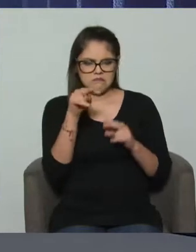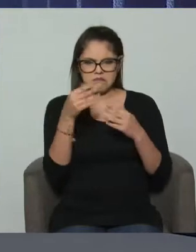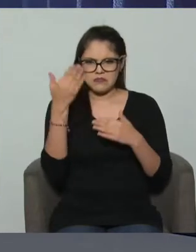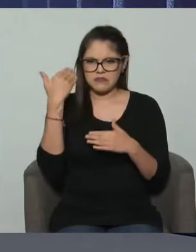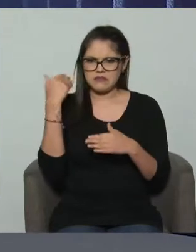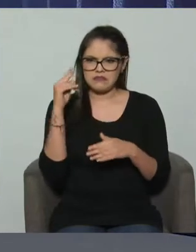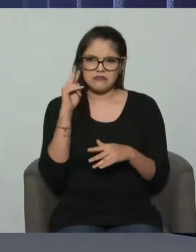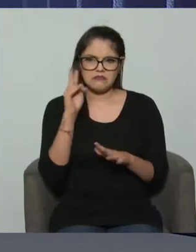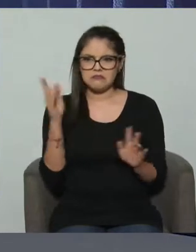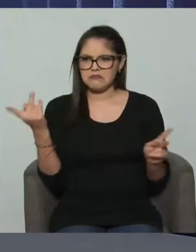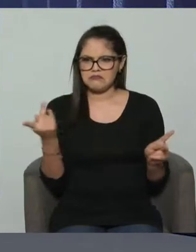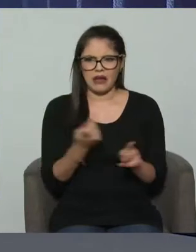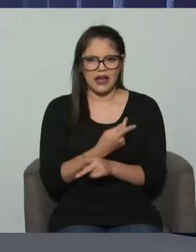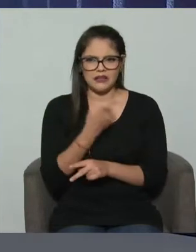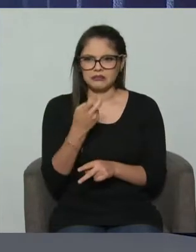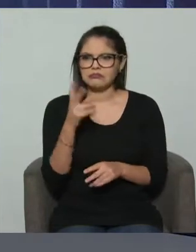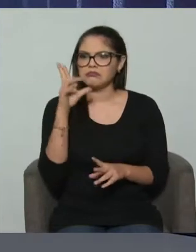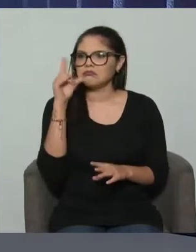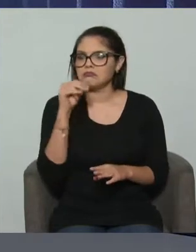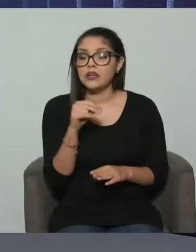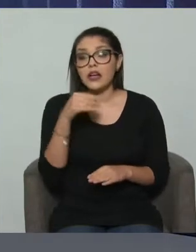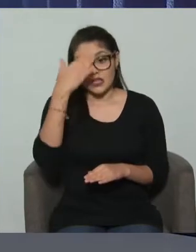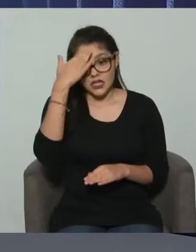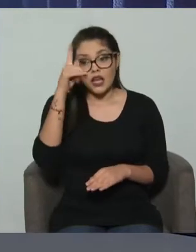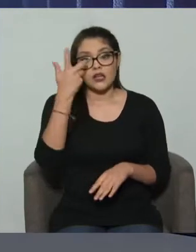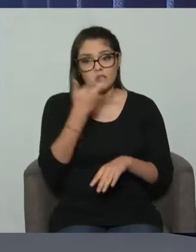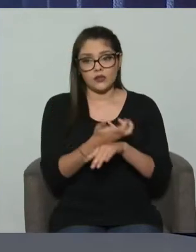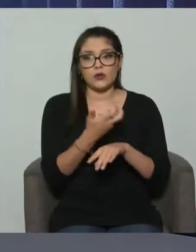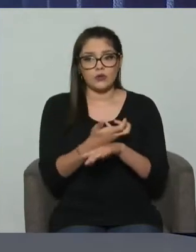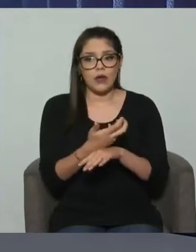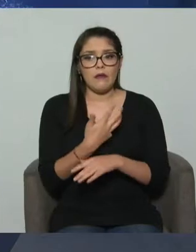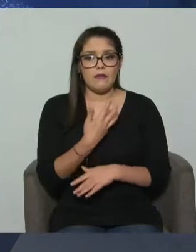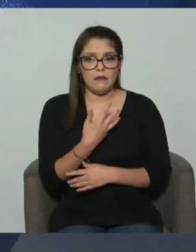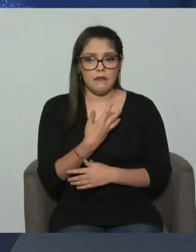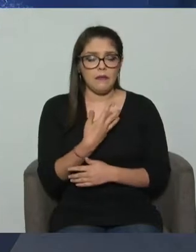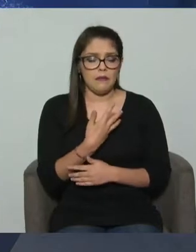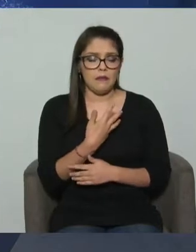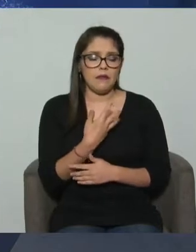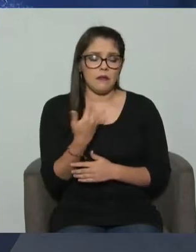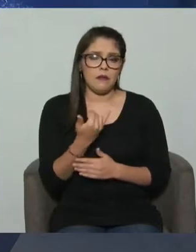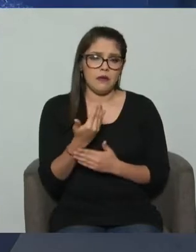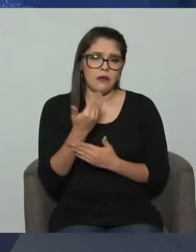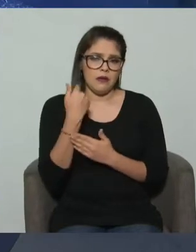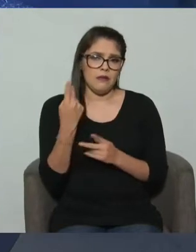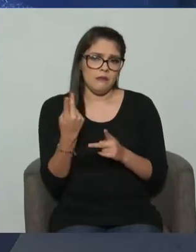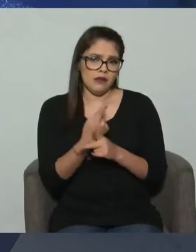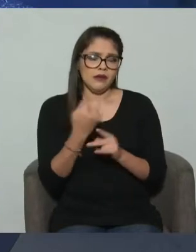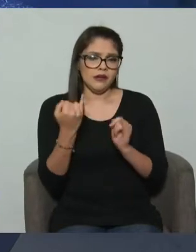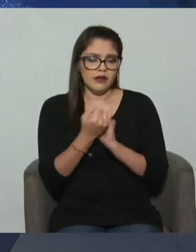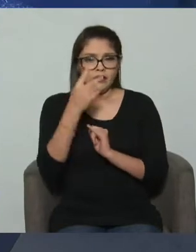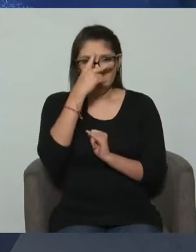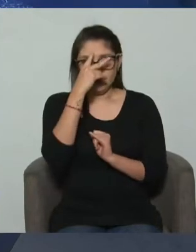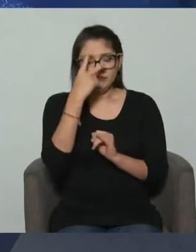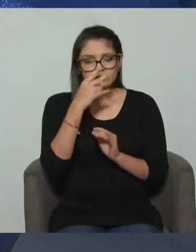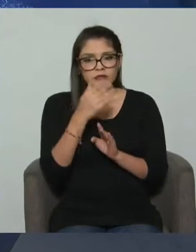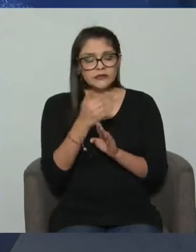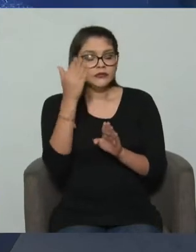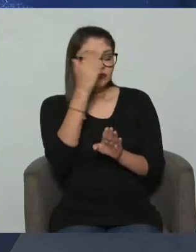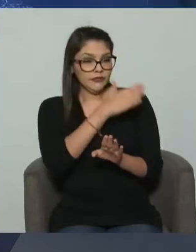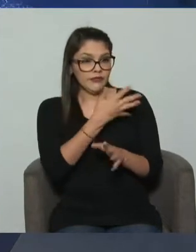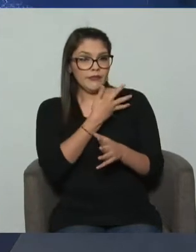tiempo en México. Sabíamos que en Estados Unidos existe, incluso se registró un caso anterior aquí también en México. Y bueno,